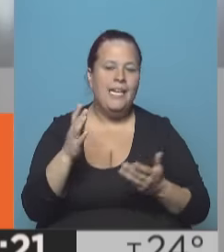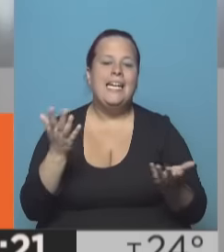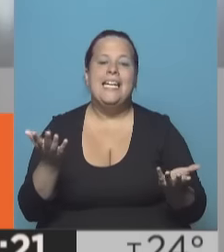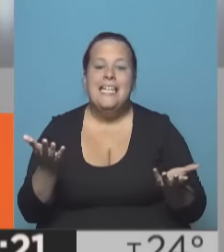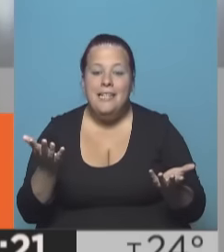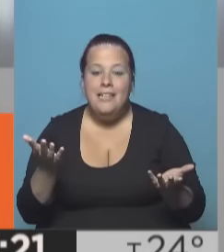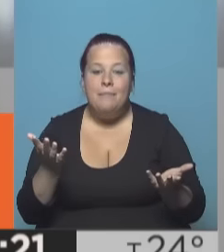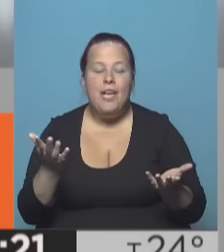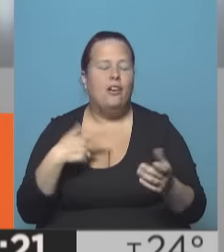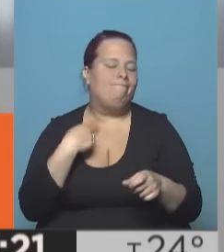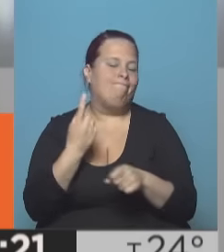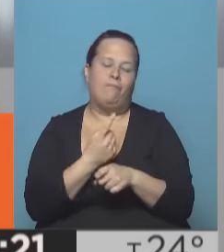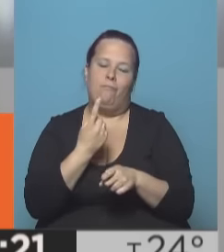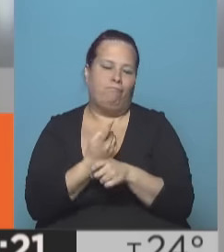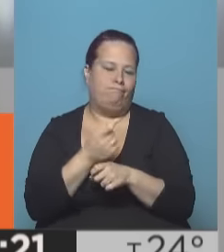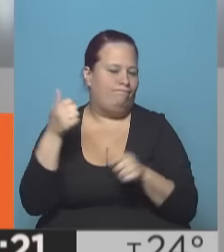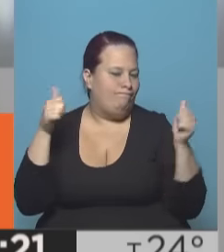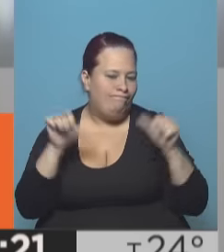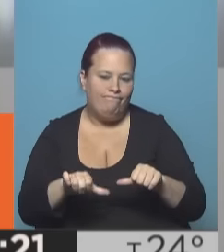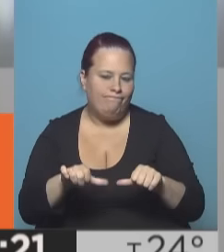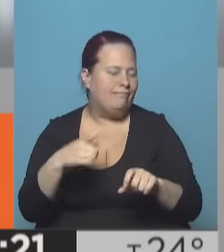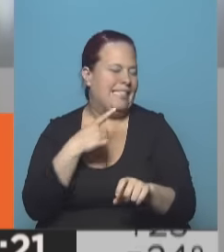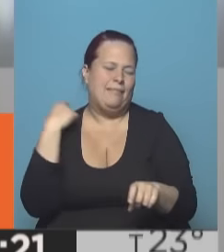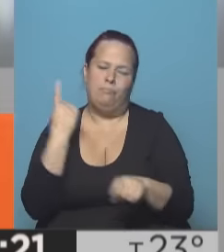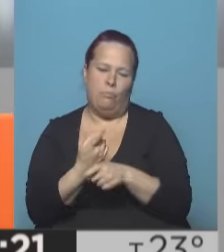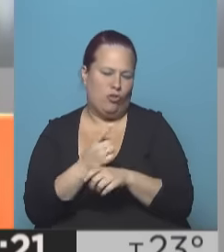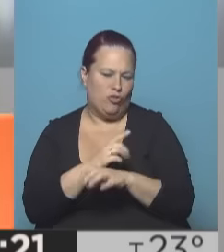Pero no pude hacerlo, no es posible.